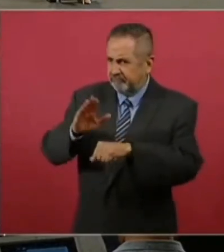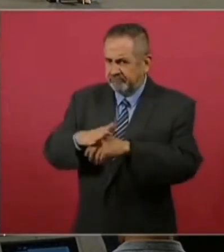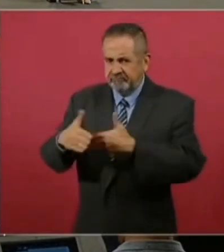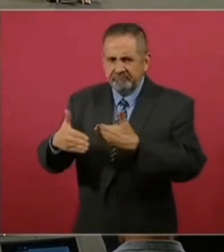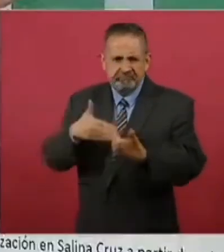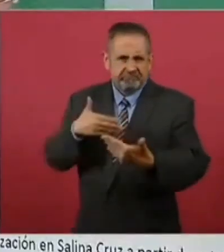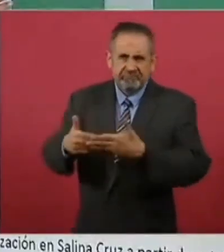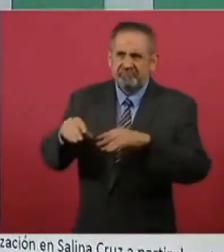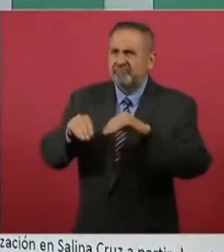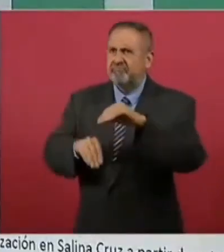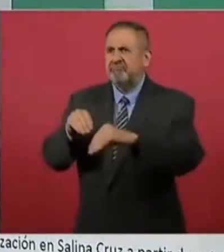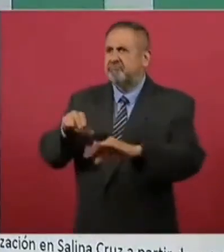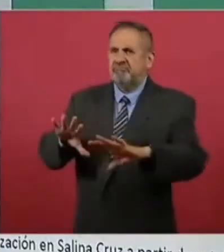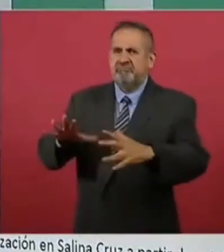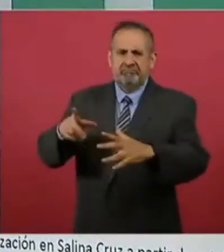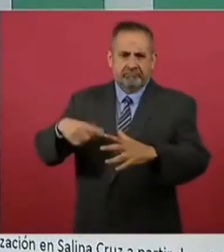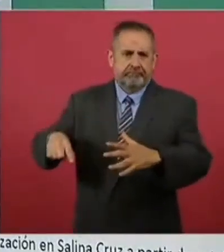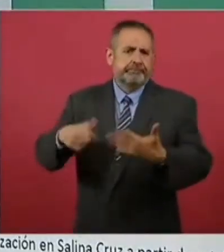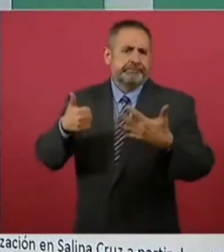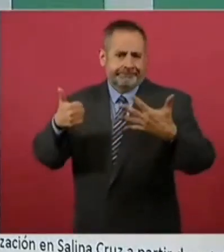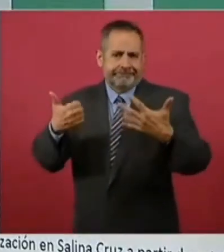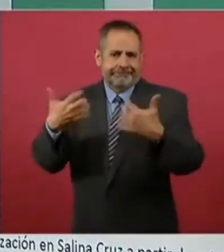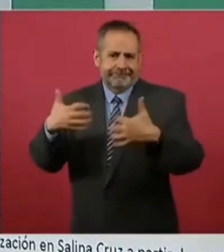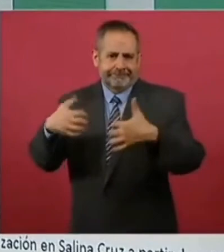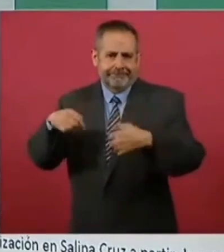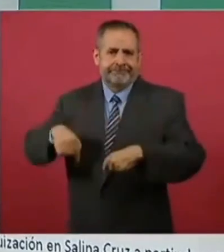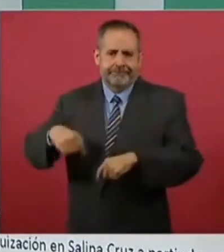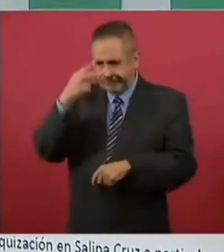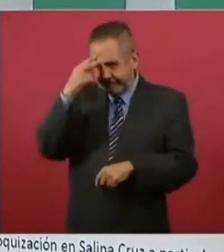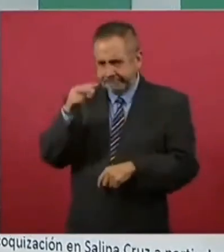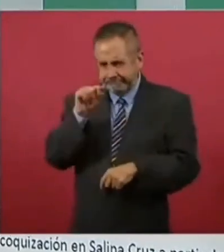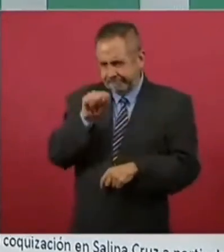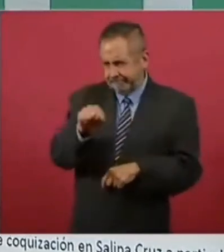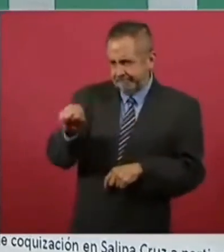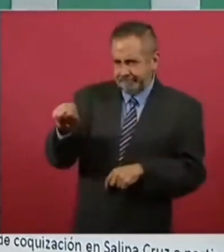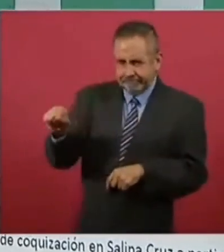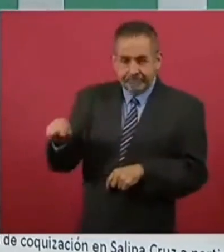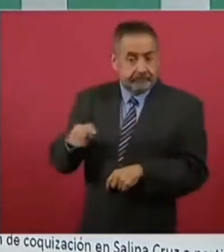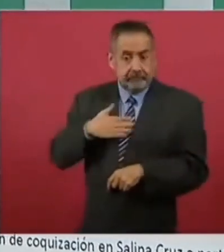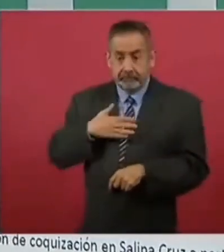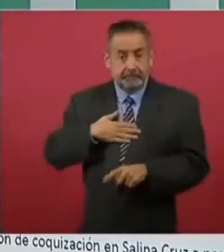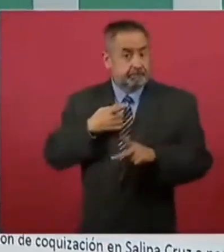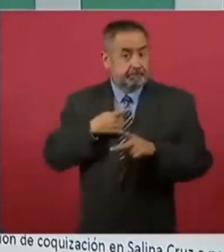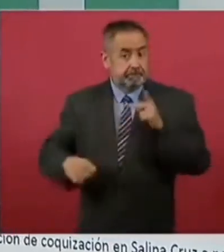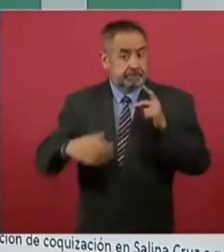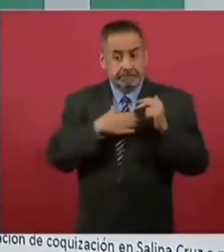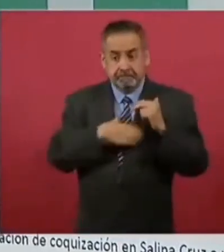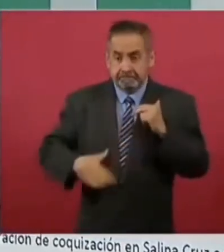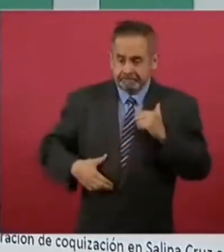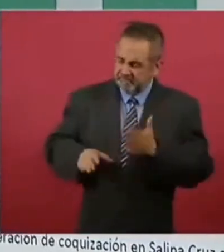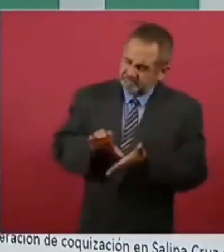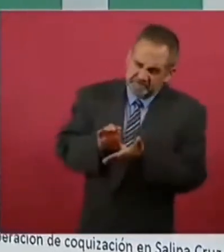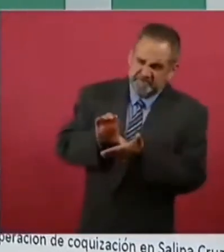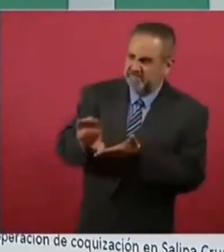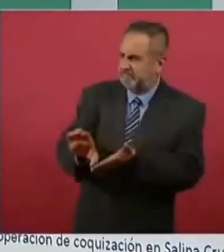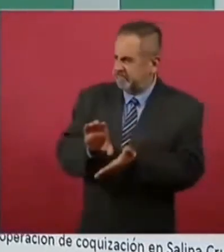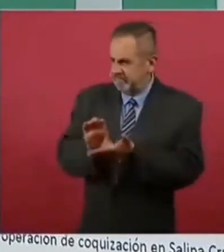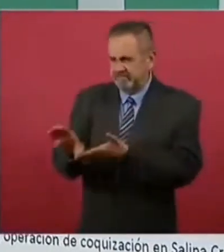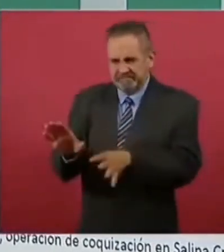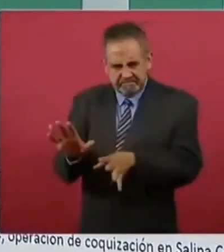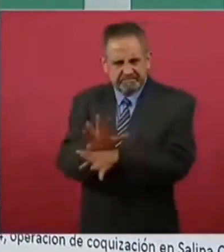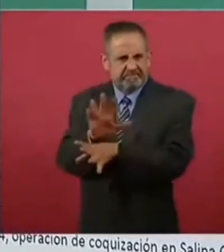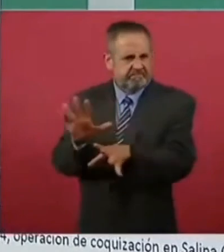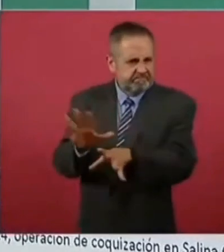modernizar las 6 refinerías. Desde el primer año empezamos a